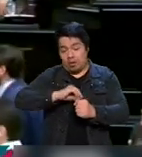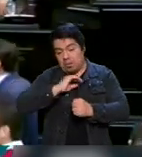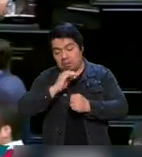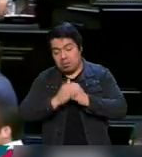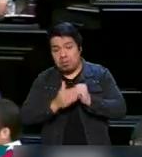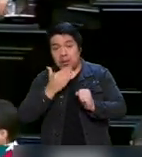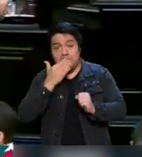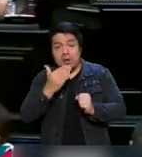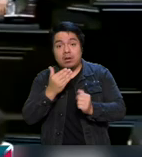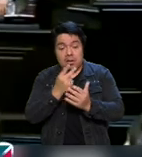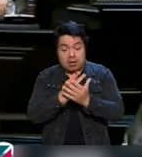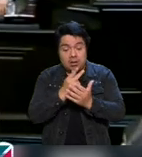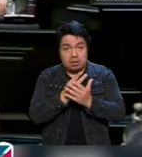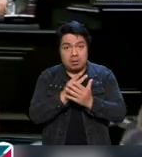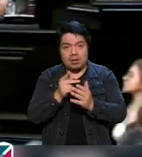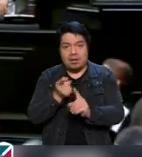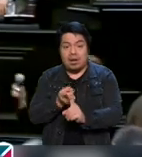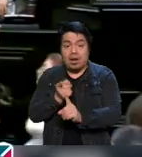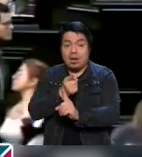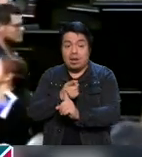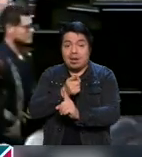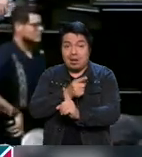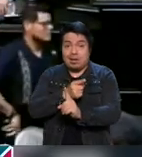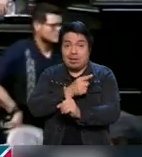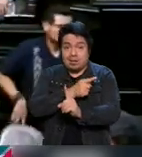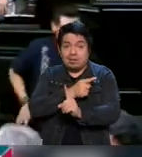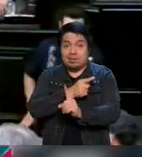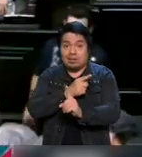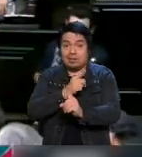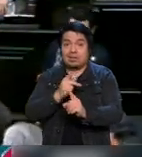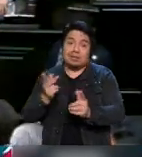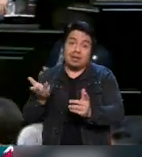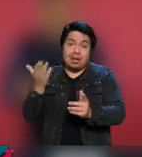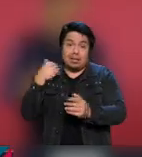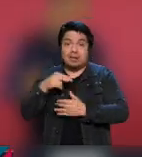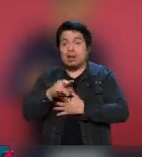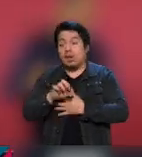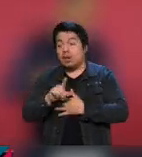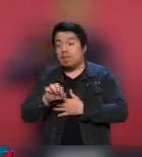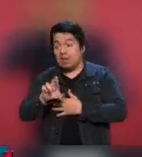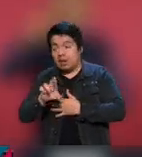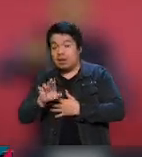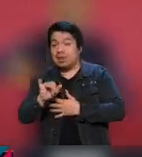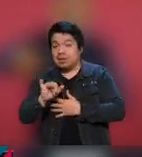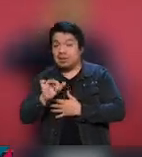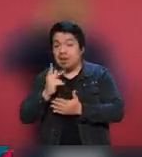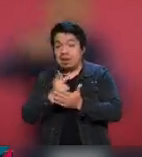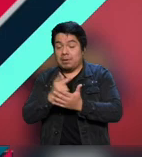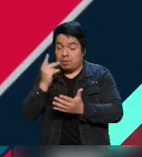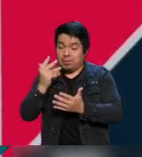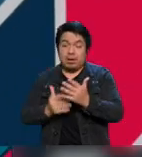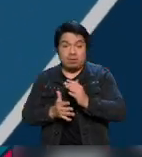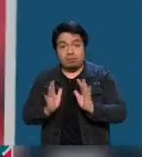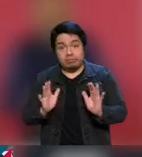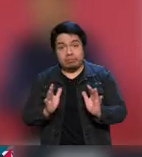una devaluación, como sí sucedió en gobiernos pasados del periodo neoliberal. Escuchemos.